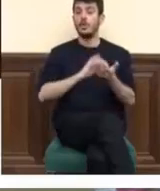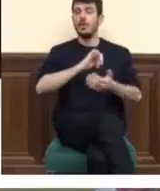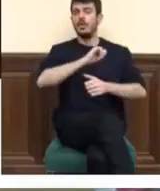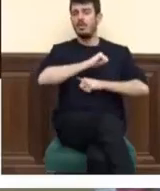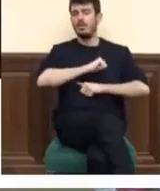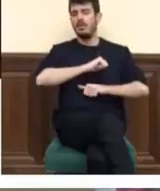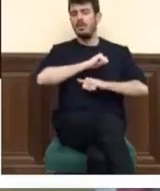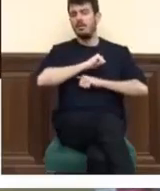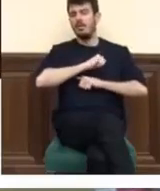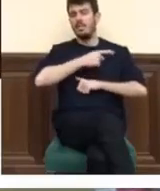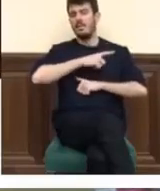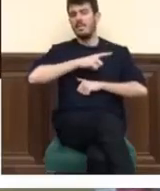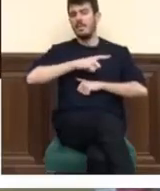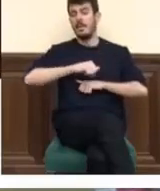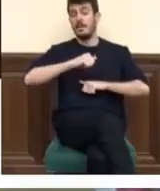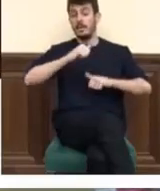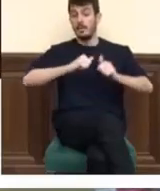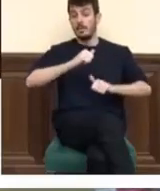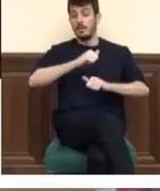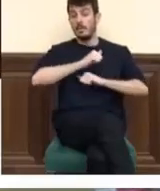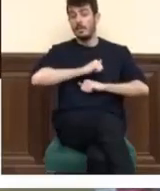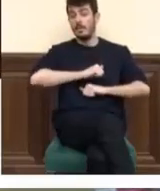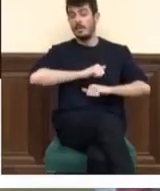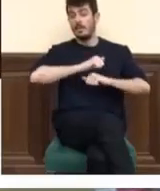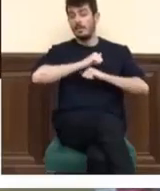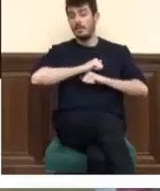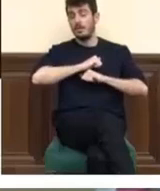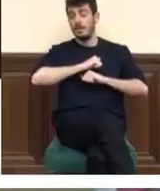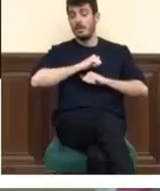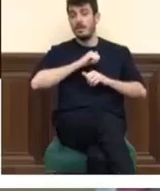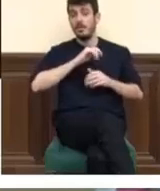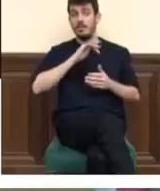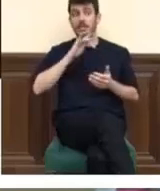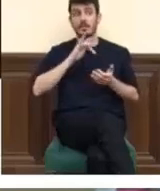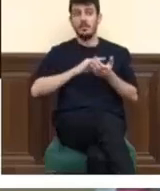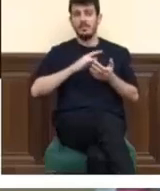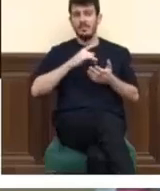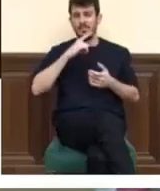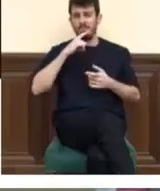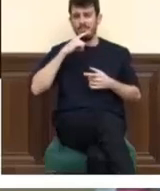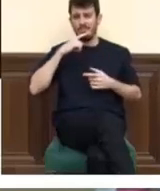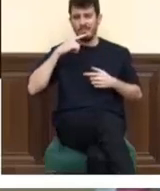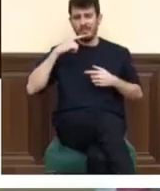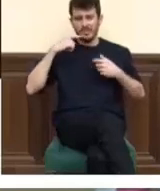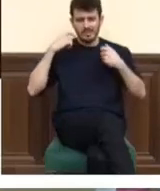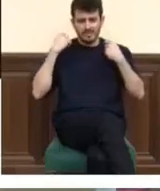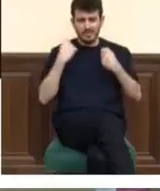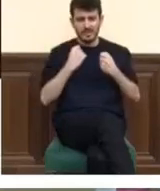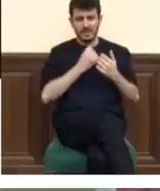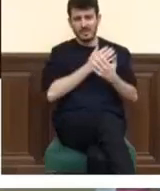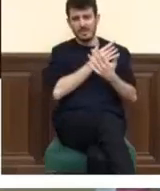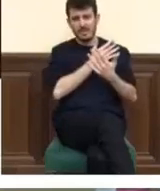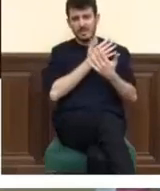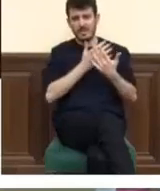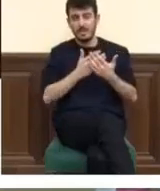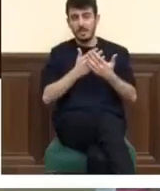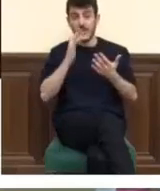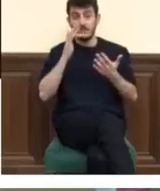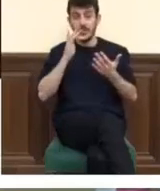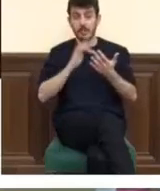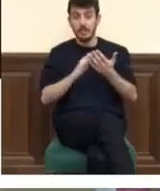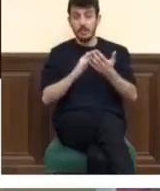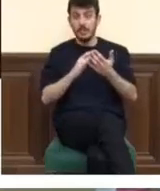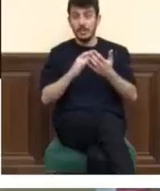esperando esa intervención quirúrgica con unos dolores tremendos, se la cancelen